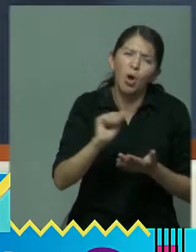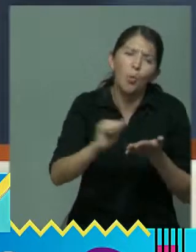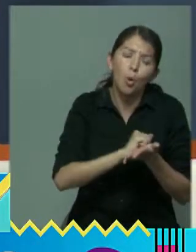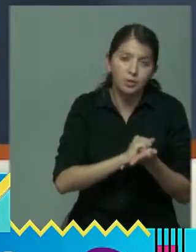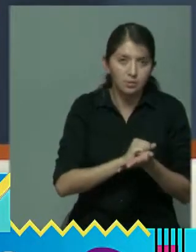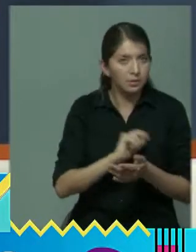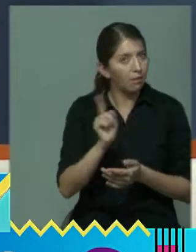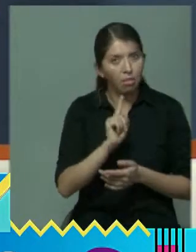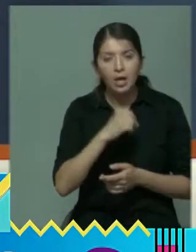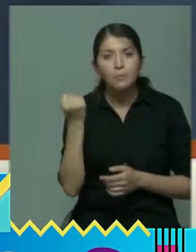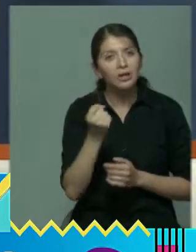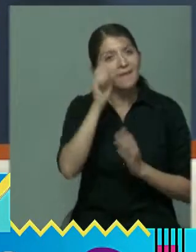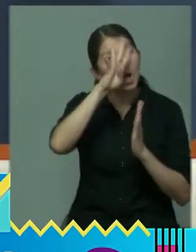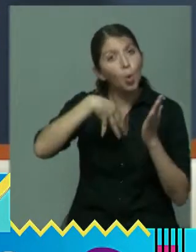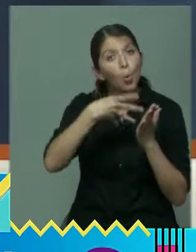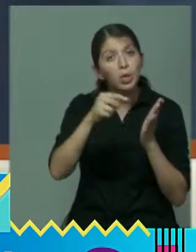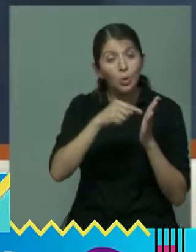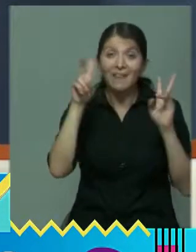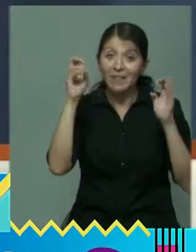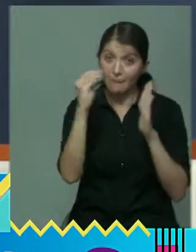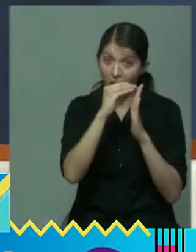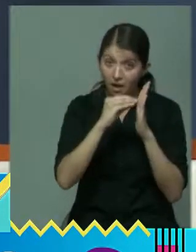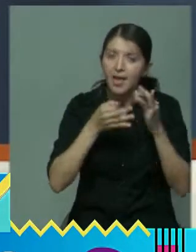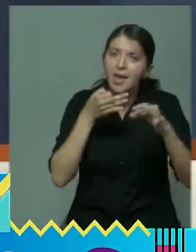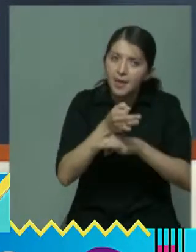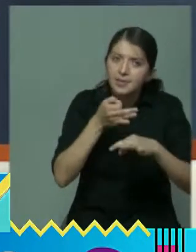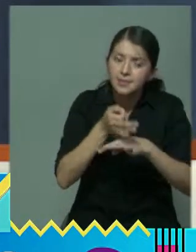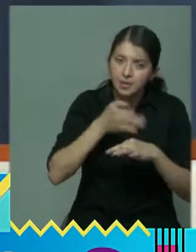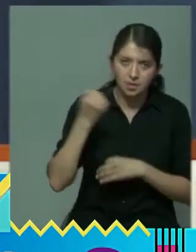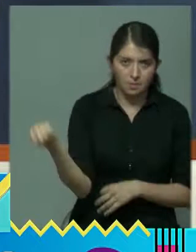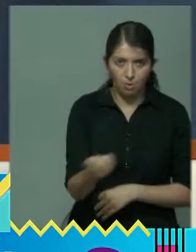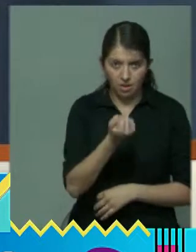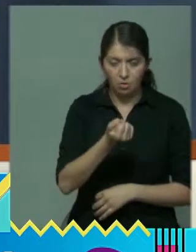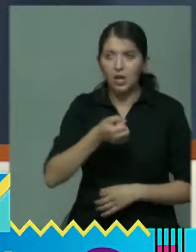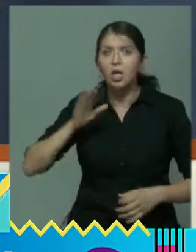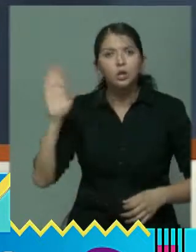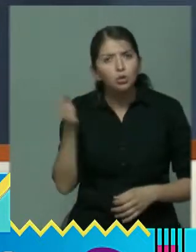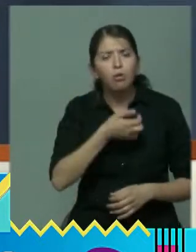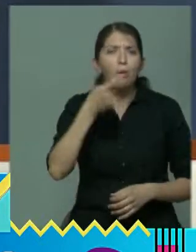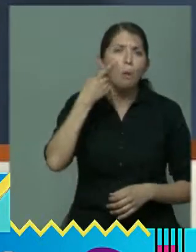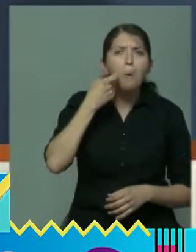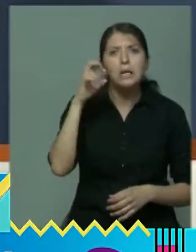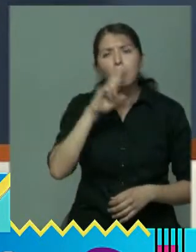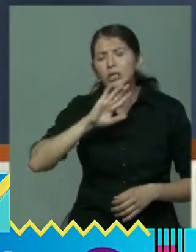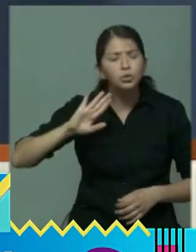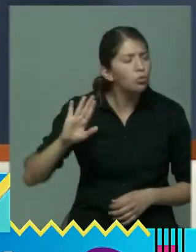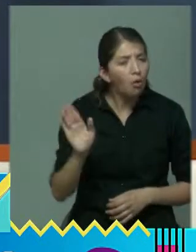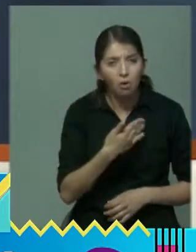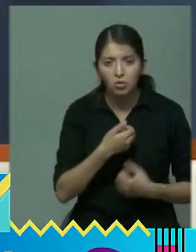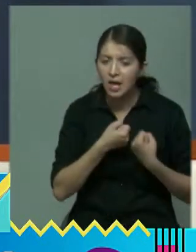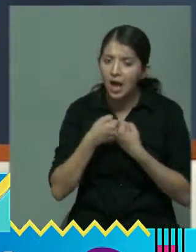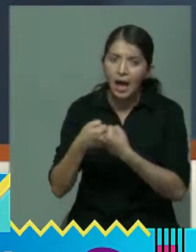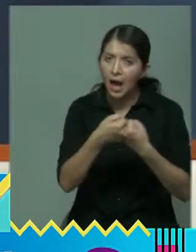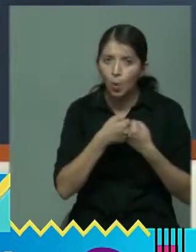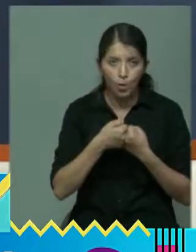en la currícula y vamos avanzando en contra de la discriminación. Ojalá todos y todas estuviésemos de acuerdo, digamos, en esta línea de acción. Realmente es difícil, la verdad